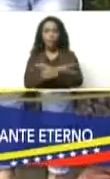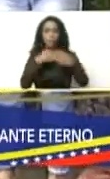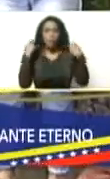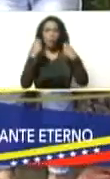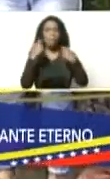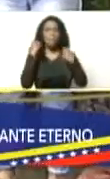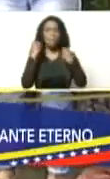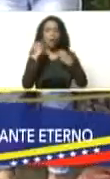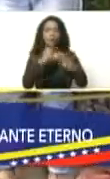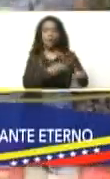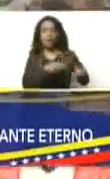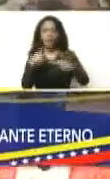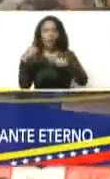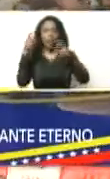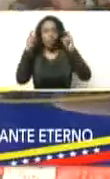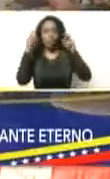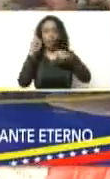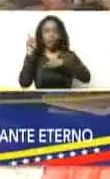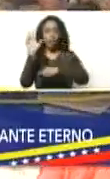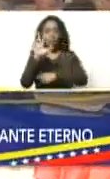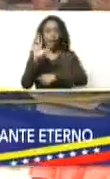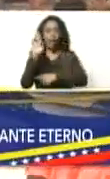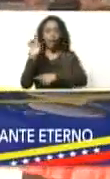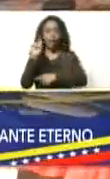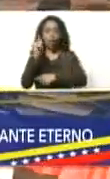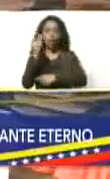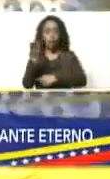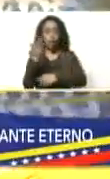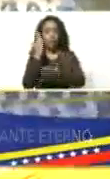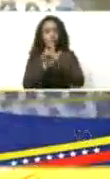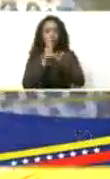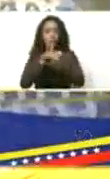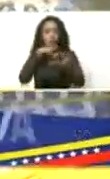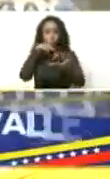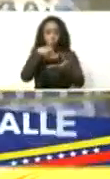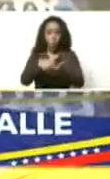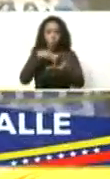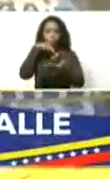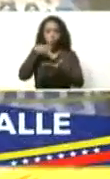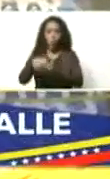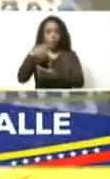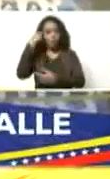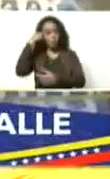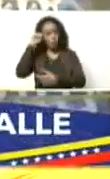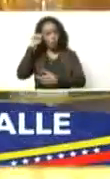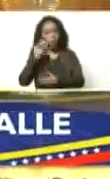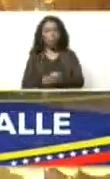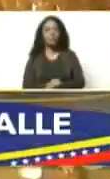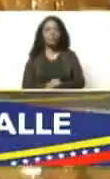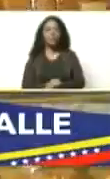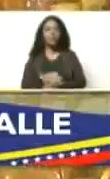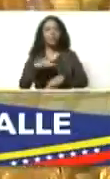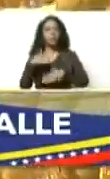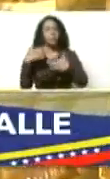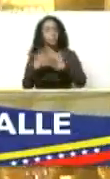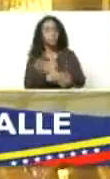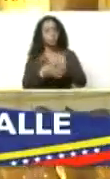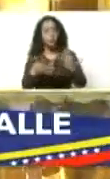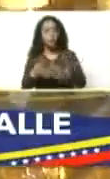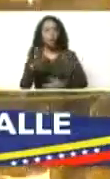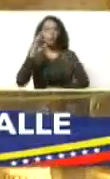para llevar a cabo esas tres R's que usted siempre nos menciona, siempre nos recuerda, lo que es